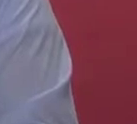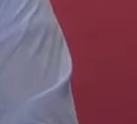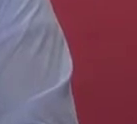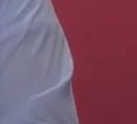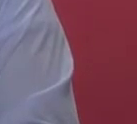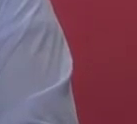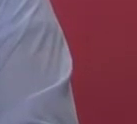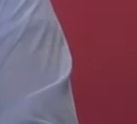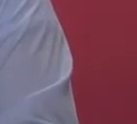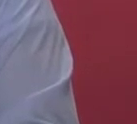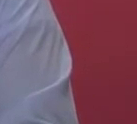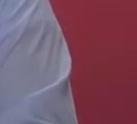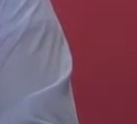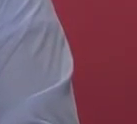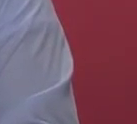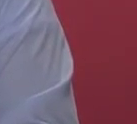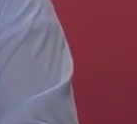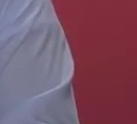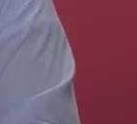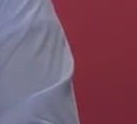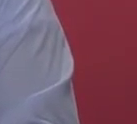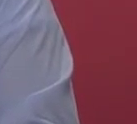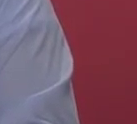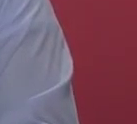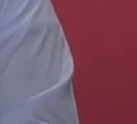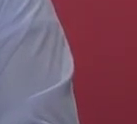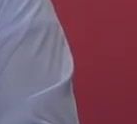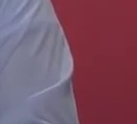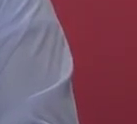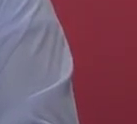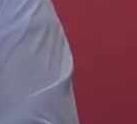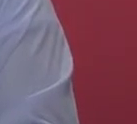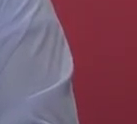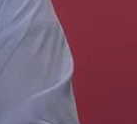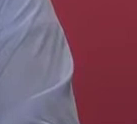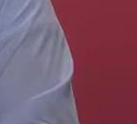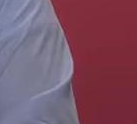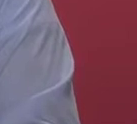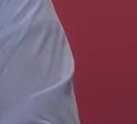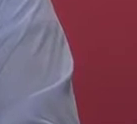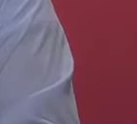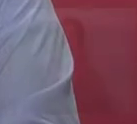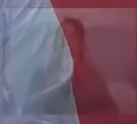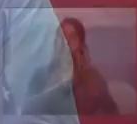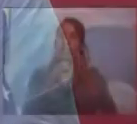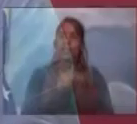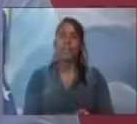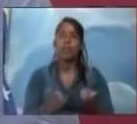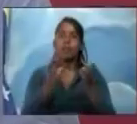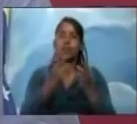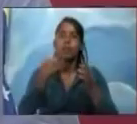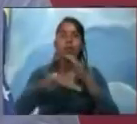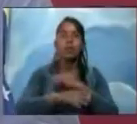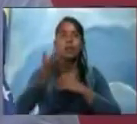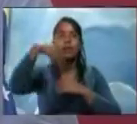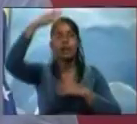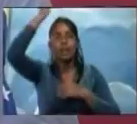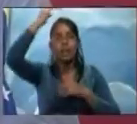segunda muerte? Nosotros entendemos y sabemos que todos los que estamos en Cristo en el libro de la vida vamos a reinar con